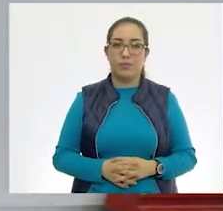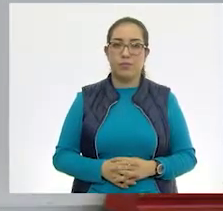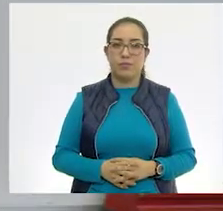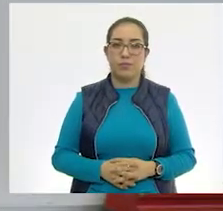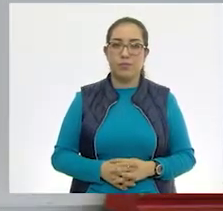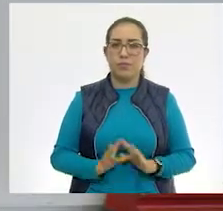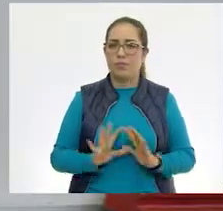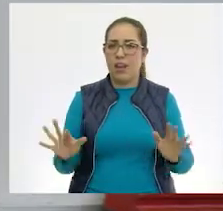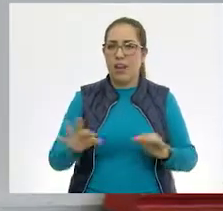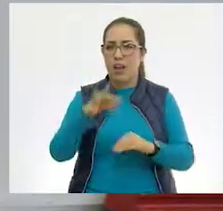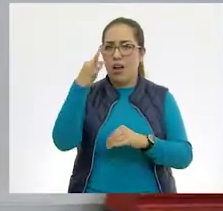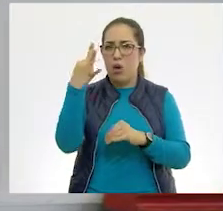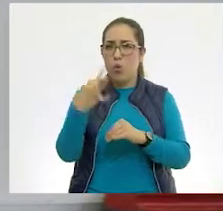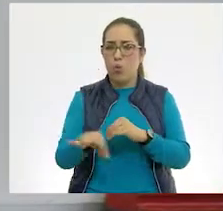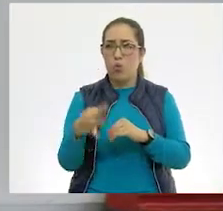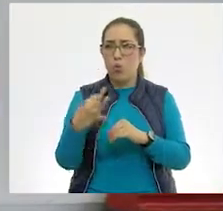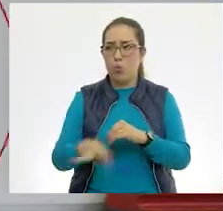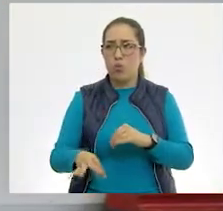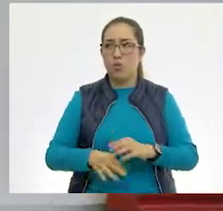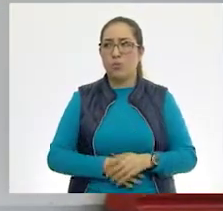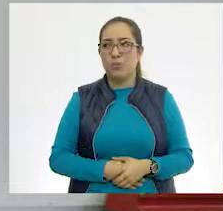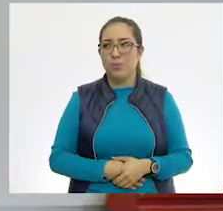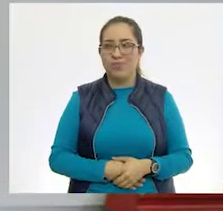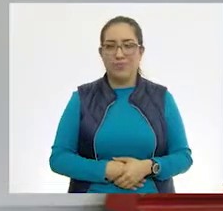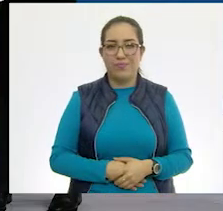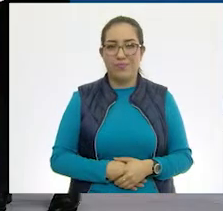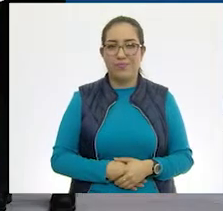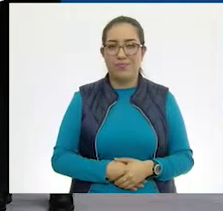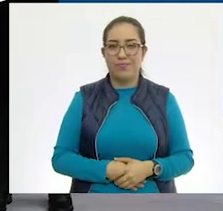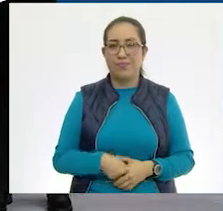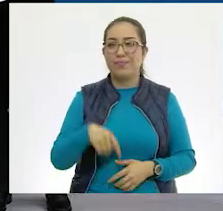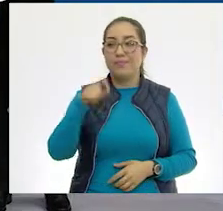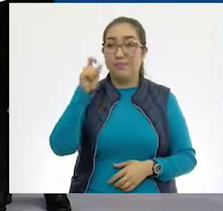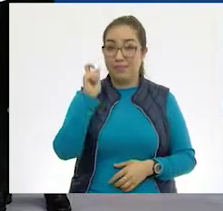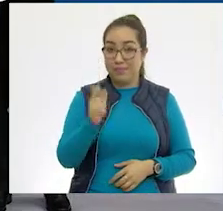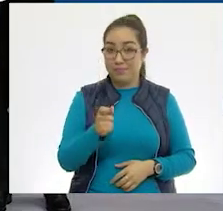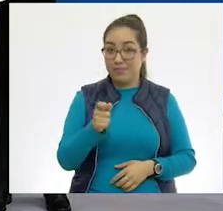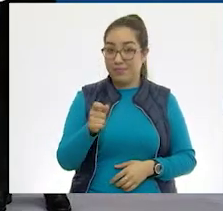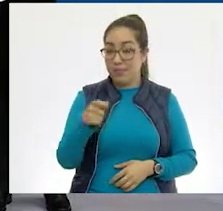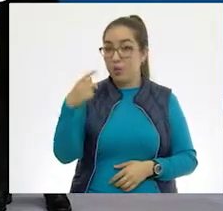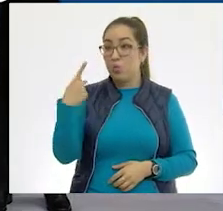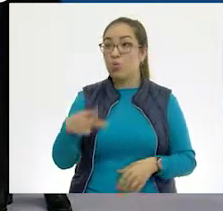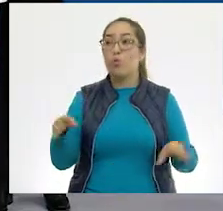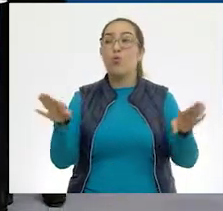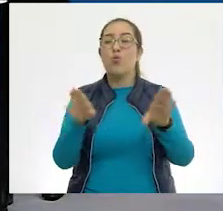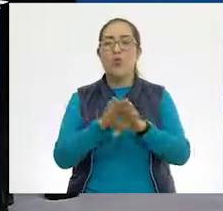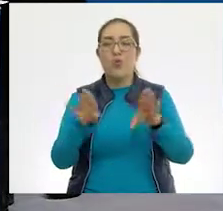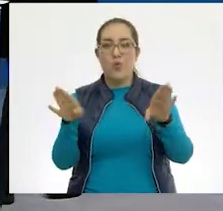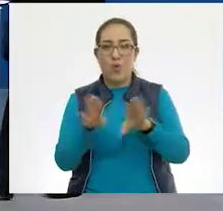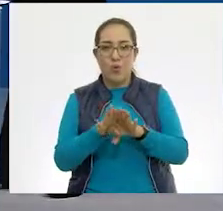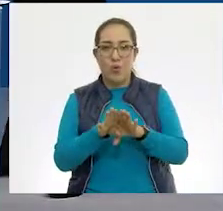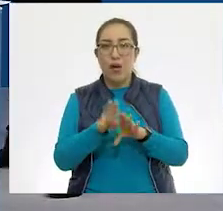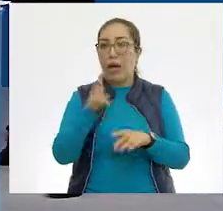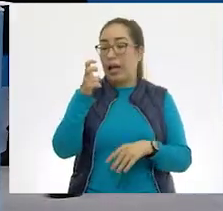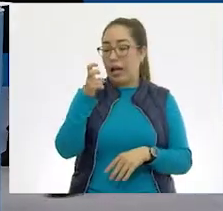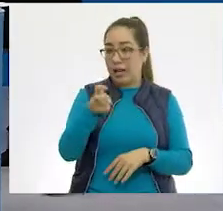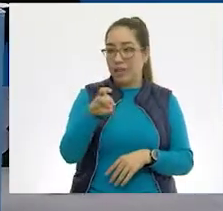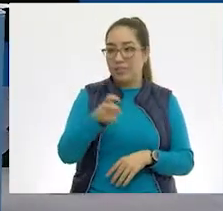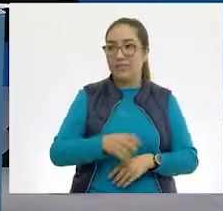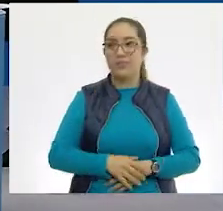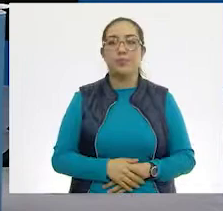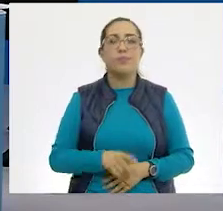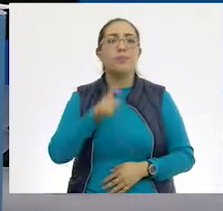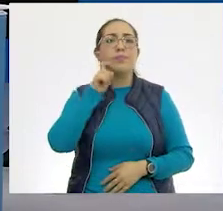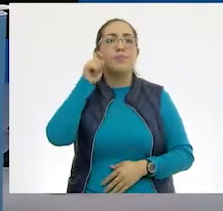Vamos con el último, que es el ave. Su fecundación es interna. Este yo lo pego para que sepa.